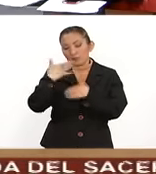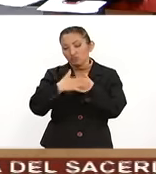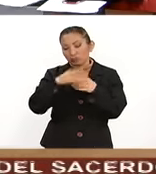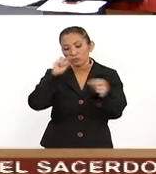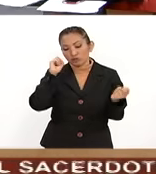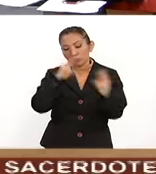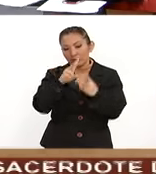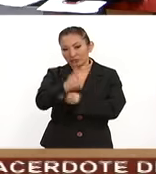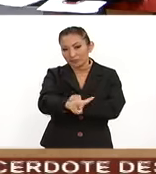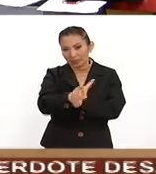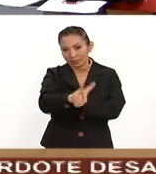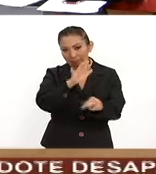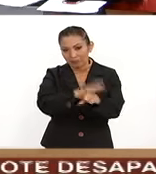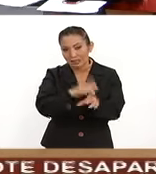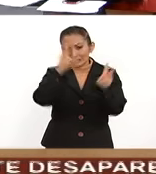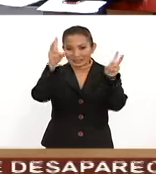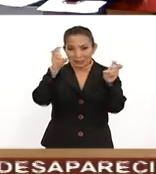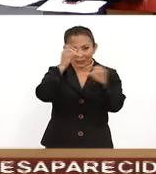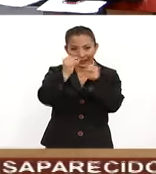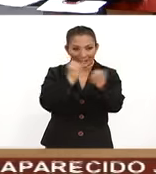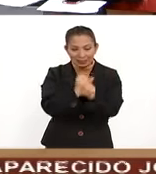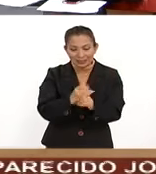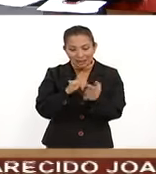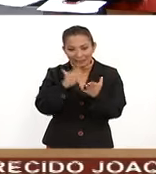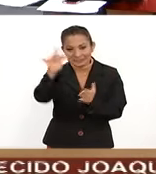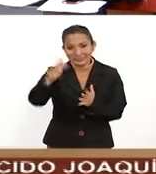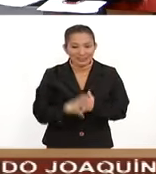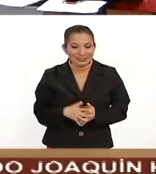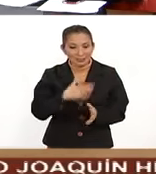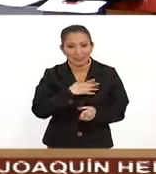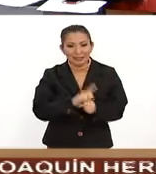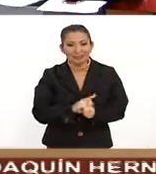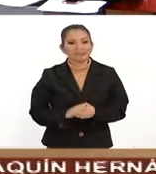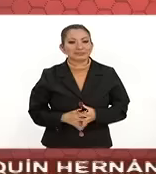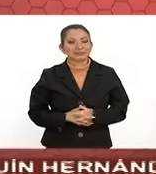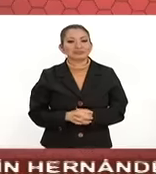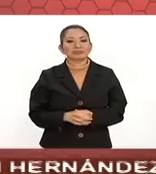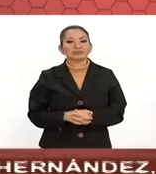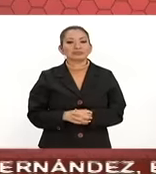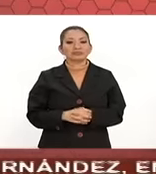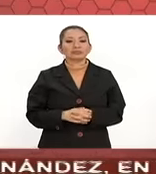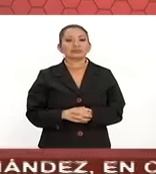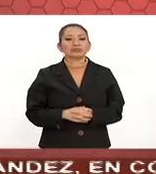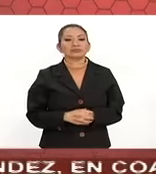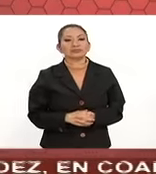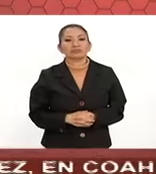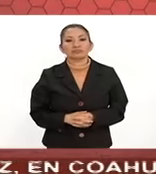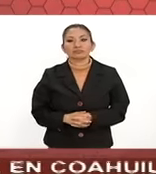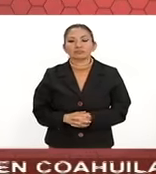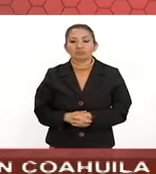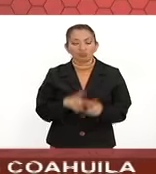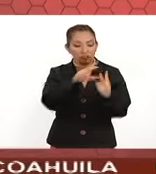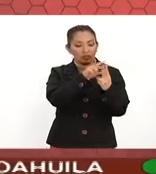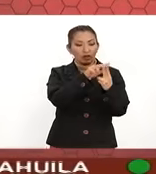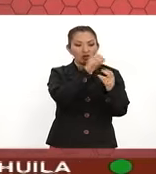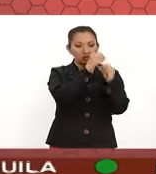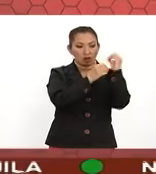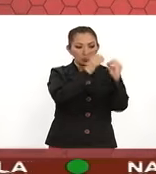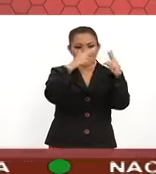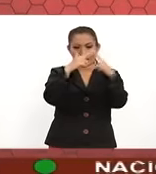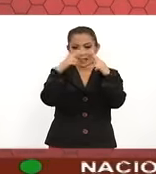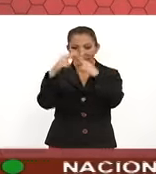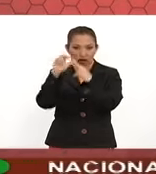próximo viernes con más temas internacionales. Gracias. Muchas gracias. Buen día. Fuerte abrazo. Un par de obras